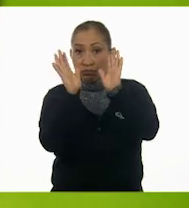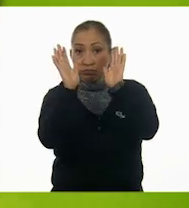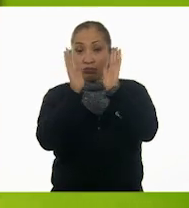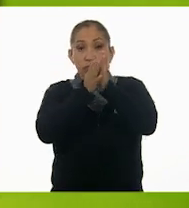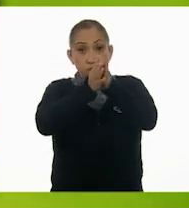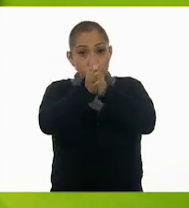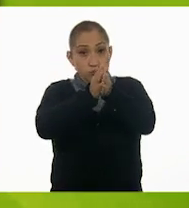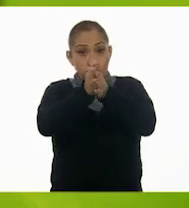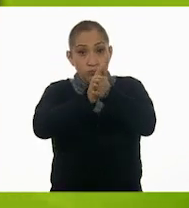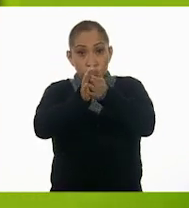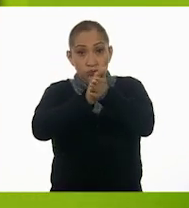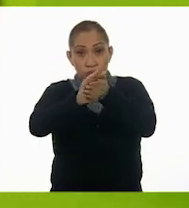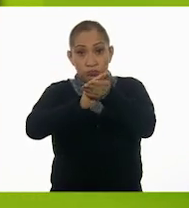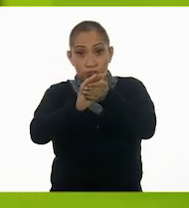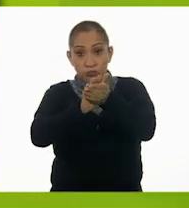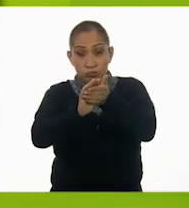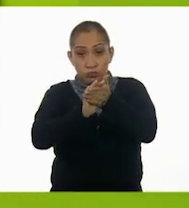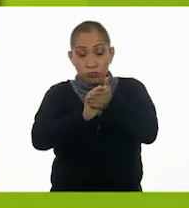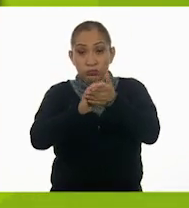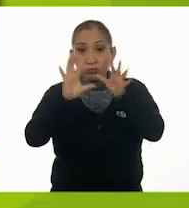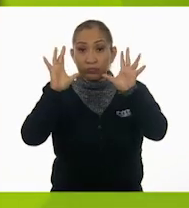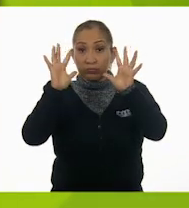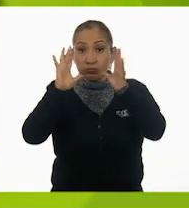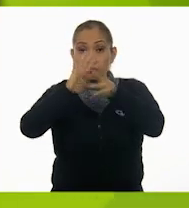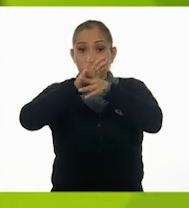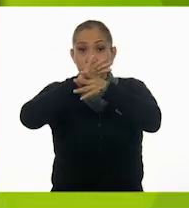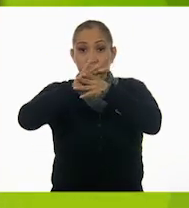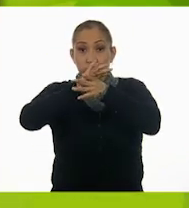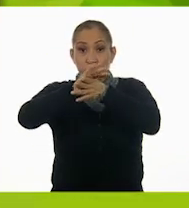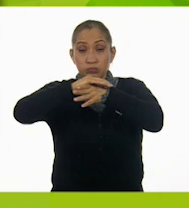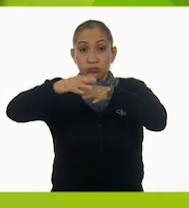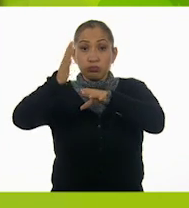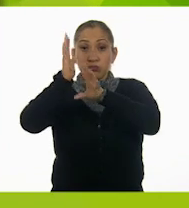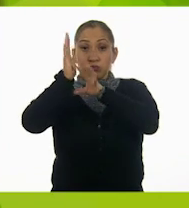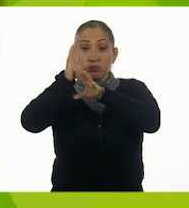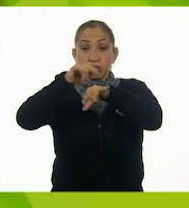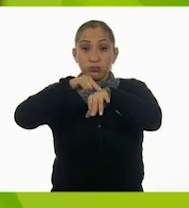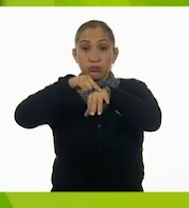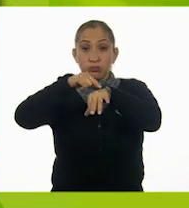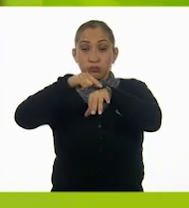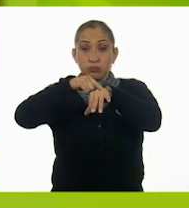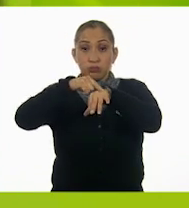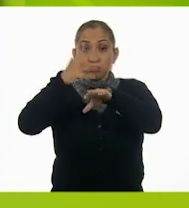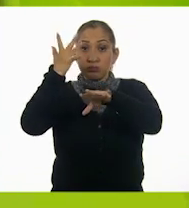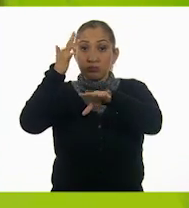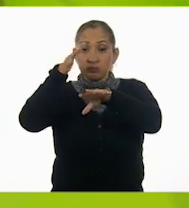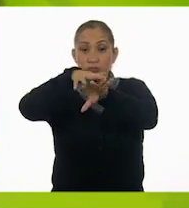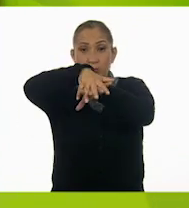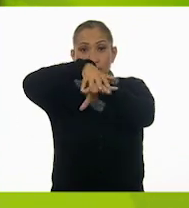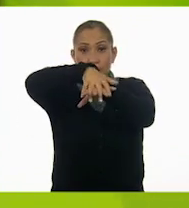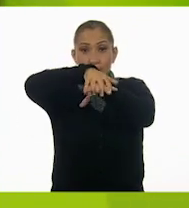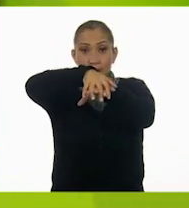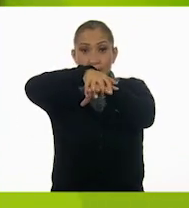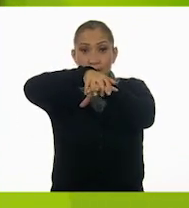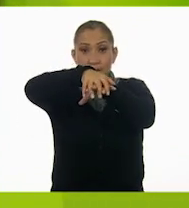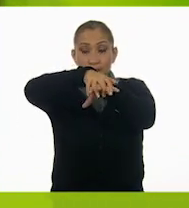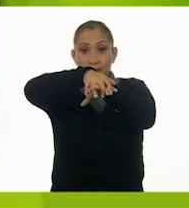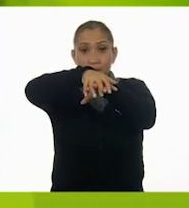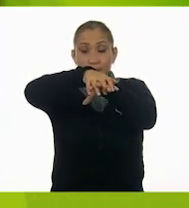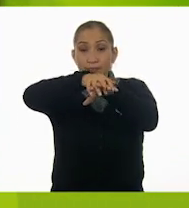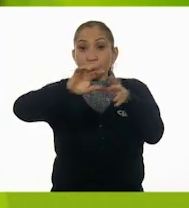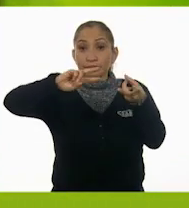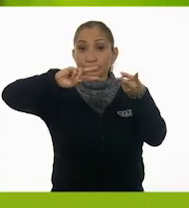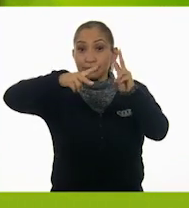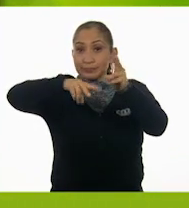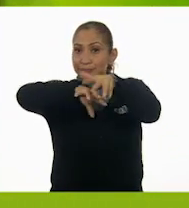tus palmas una con la otra. Ahora, frota la palma de una de tus manos contra el dorso de la otra, entrelazando los dedos.